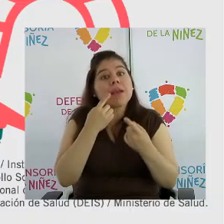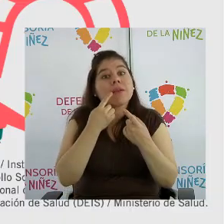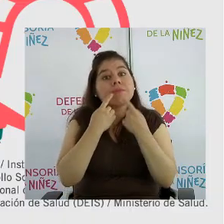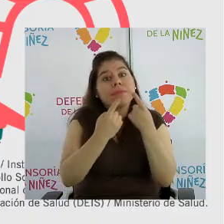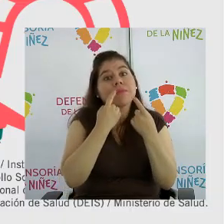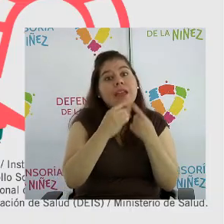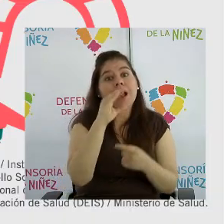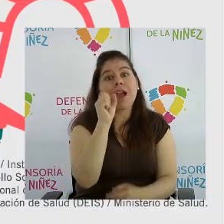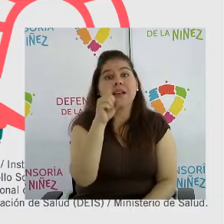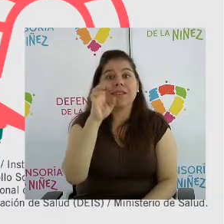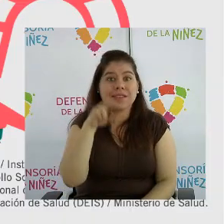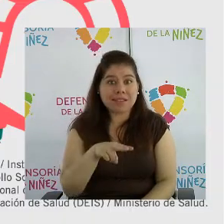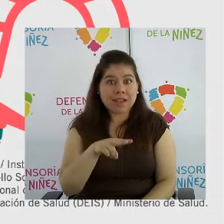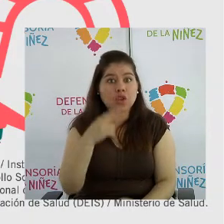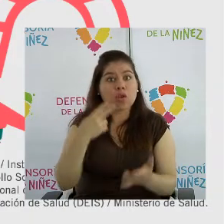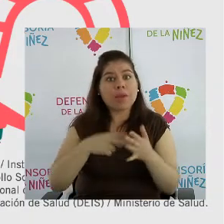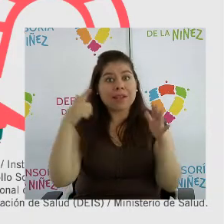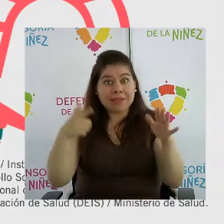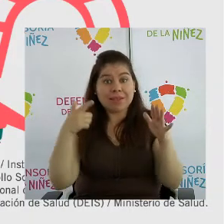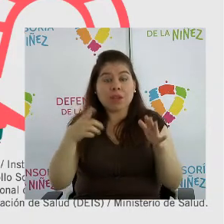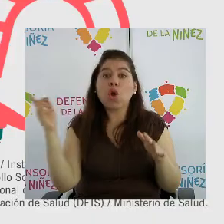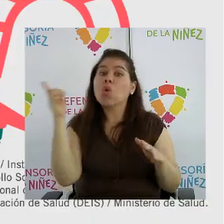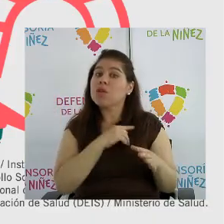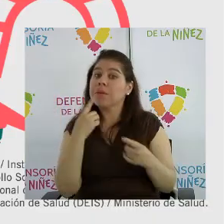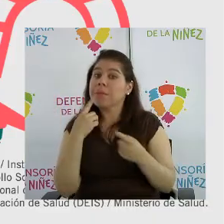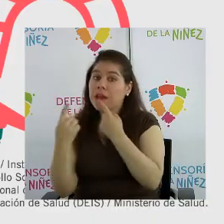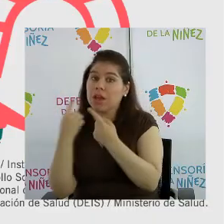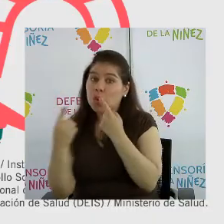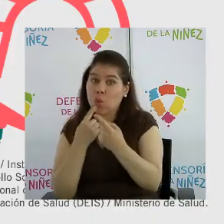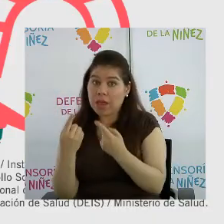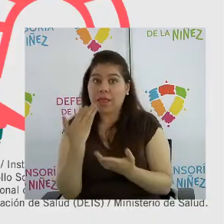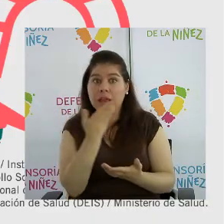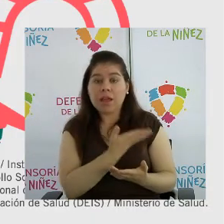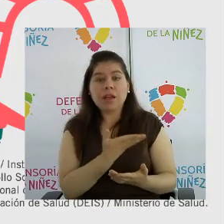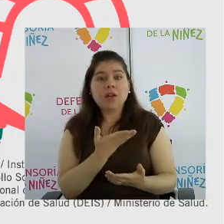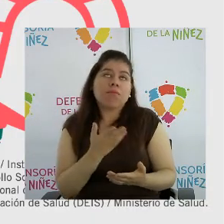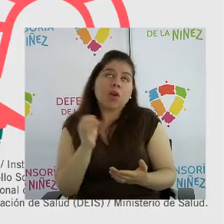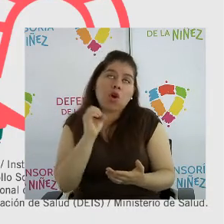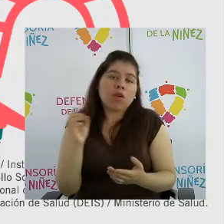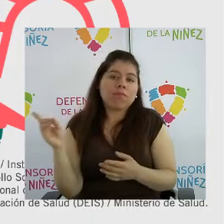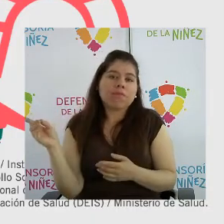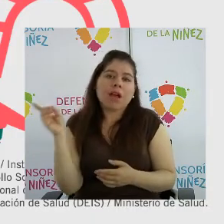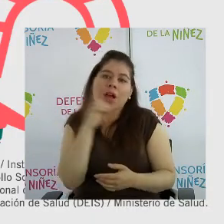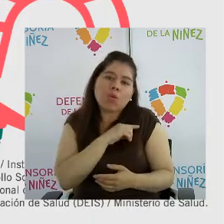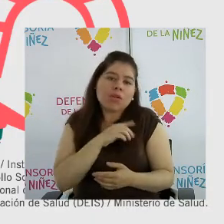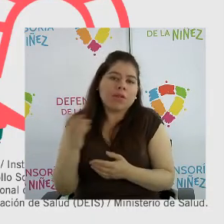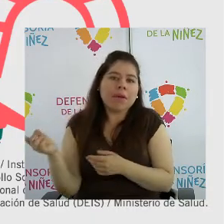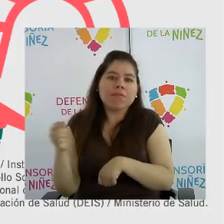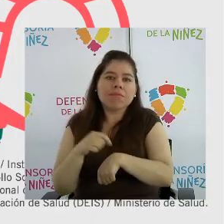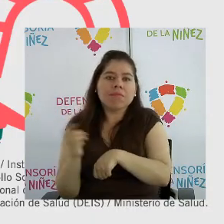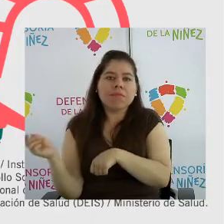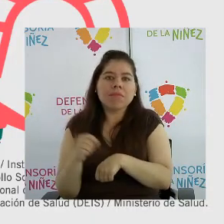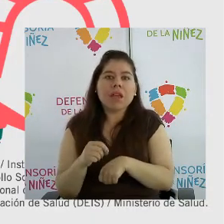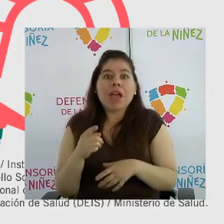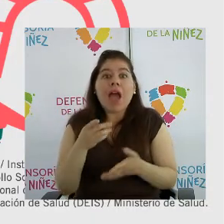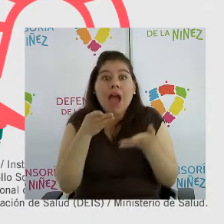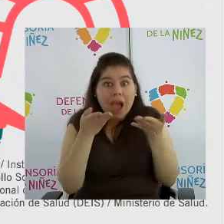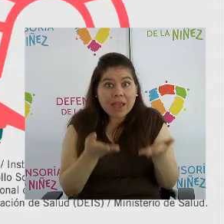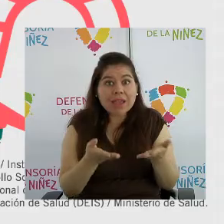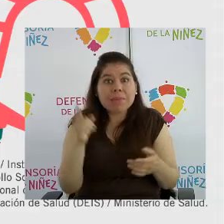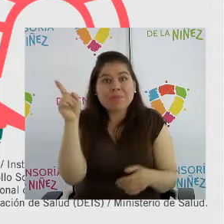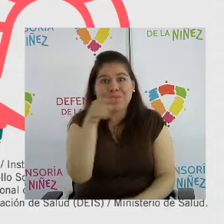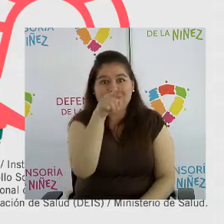del 2017, que es la última encuesta de esa naturaleza o la más actualizada, donde efectivamente tenemos porcentajes